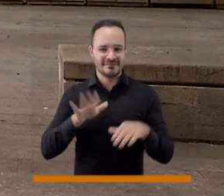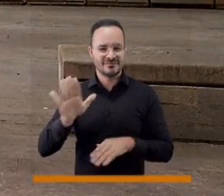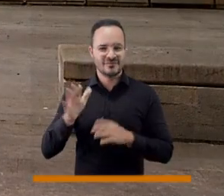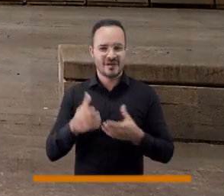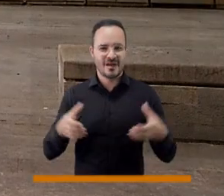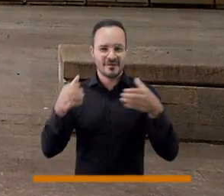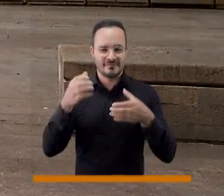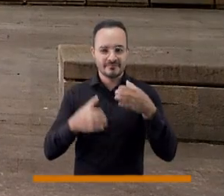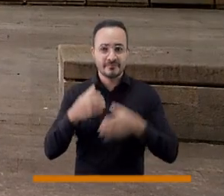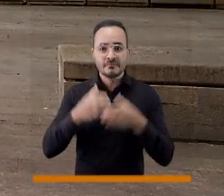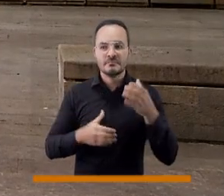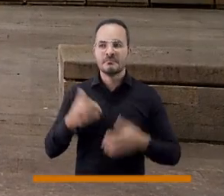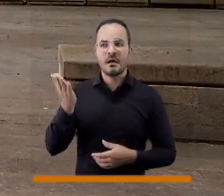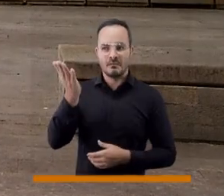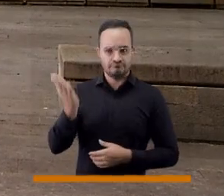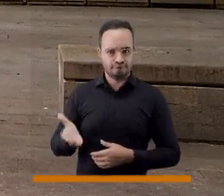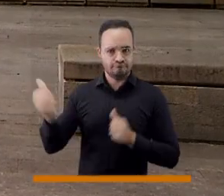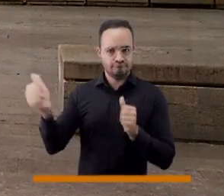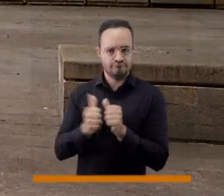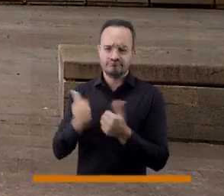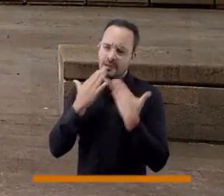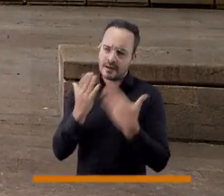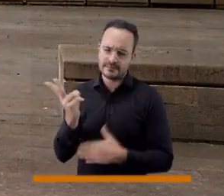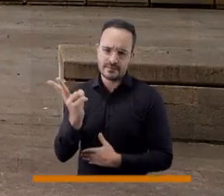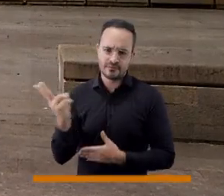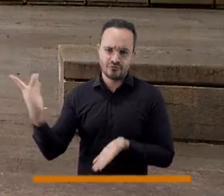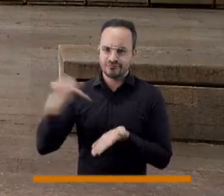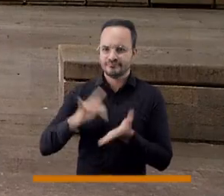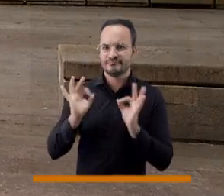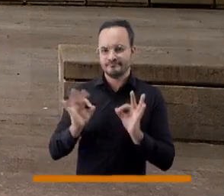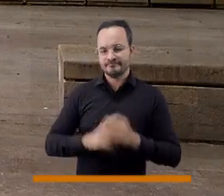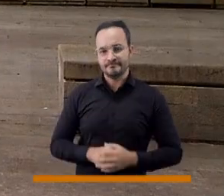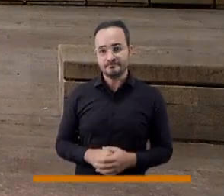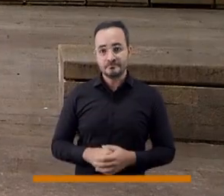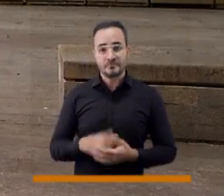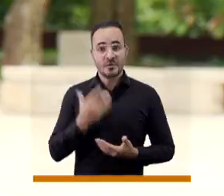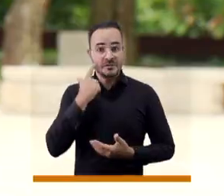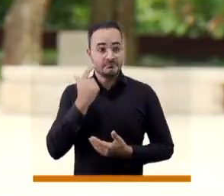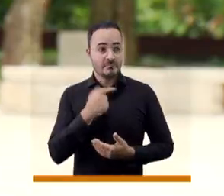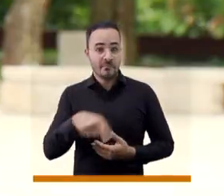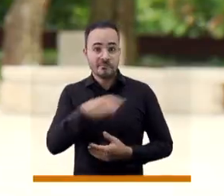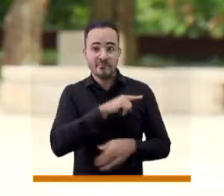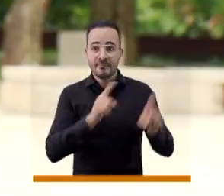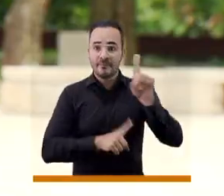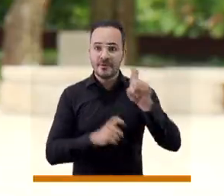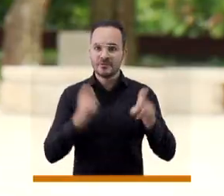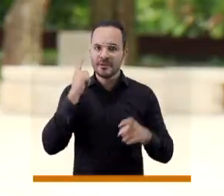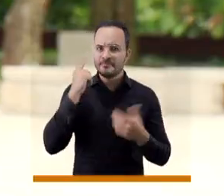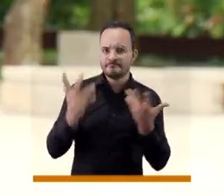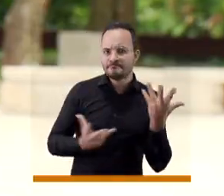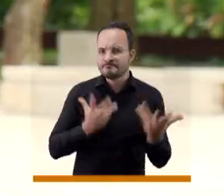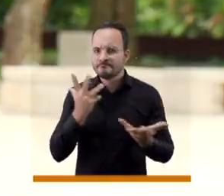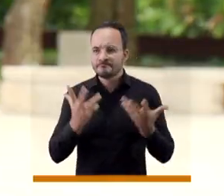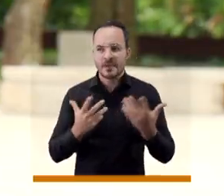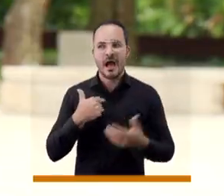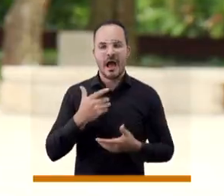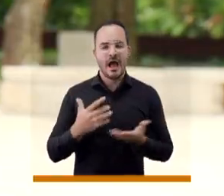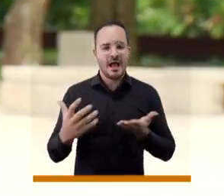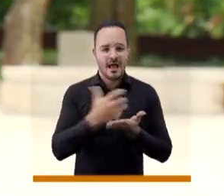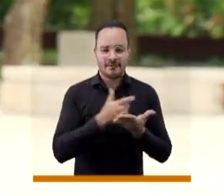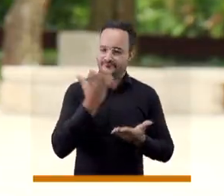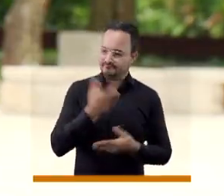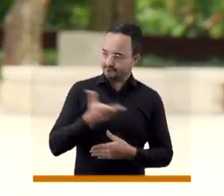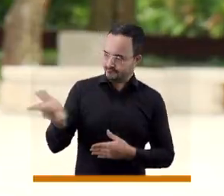representante a la Cámara, Juan Espinal. Representante, bienvenido, gracias por contar con su presencia en este espacio y le vamos a trasladar a usted parte de